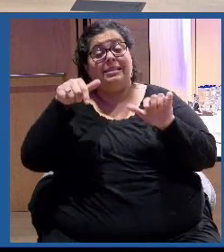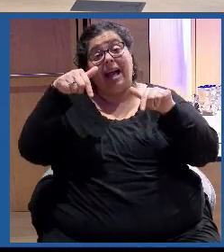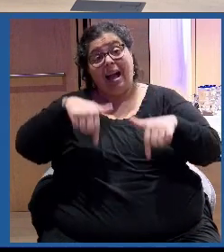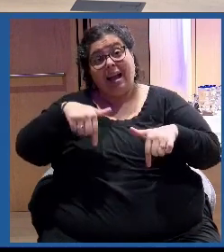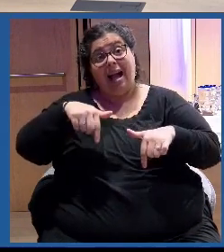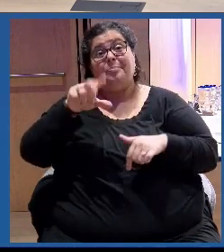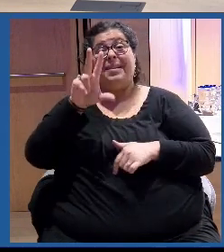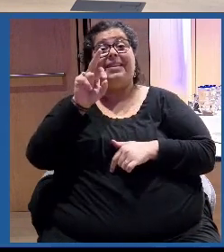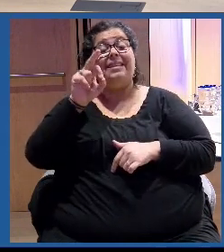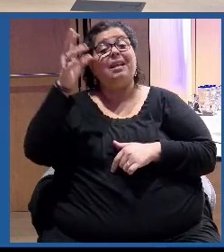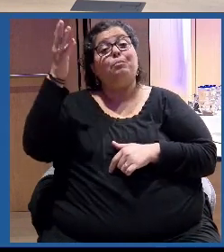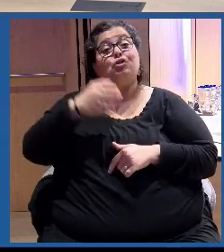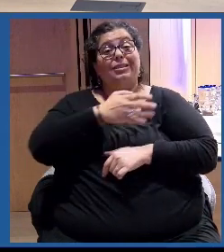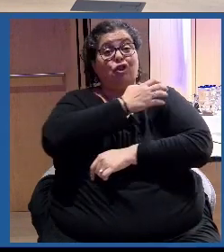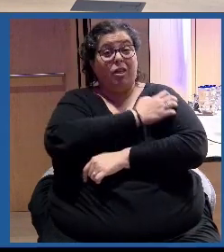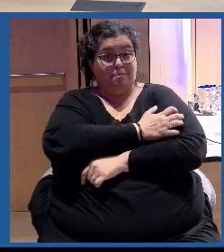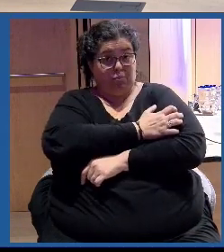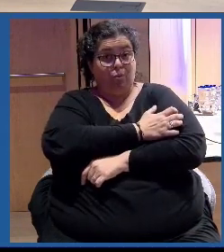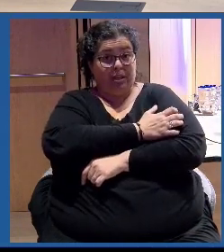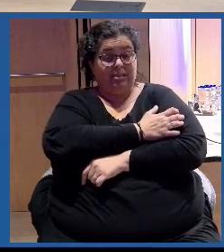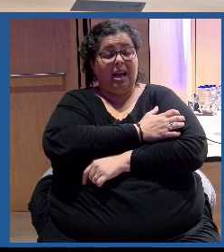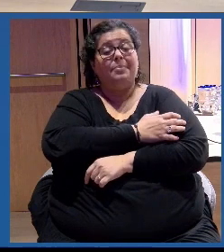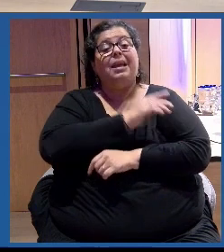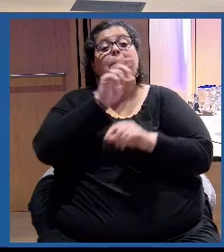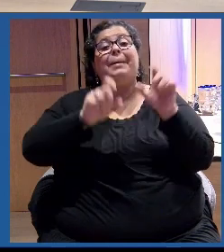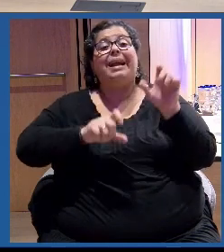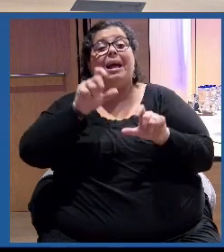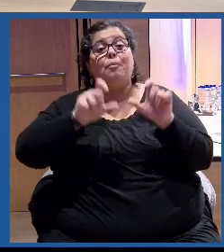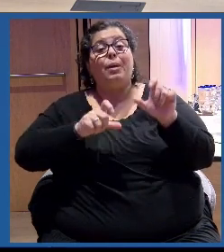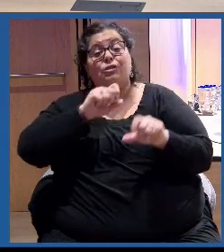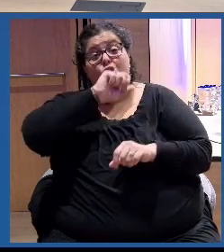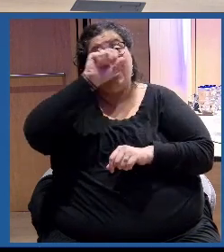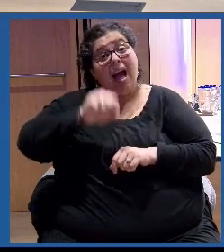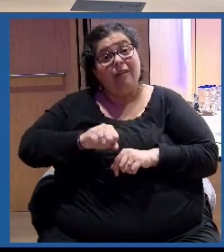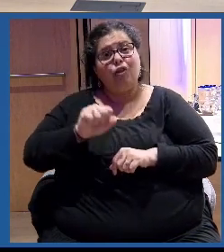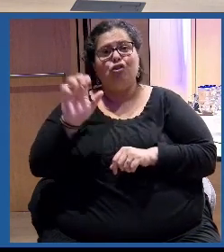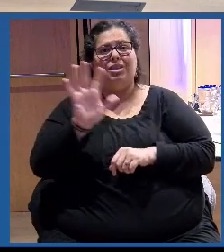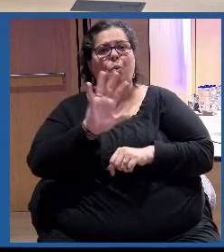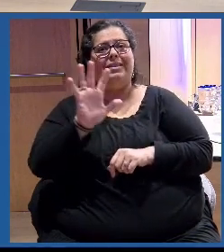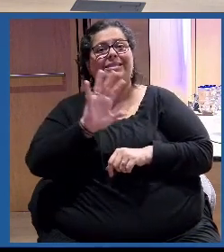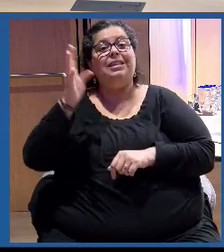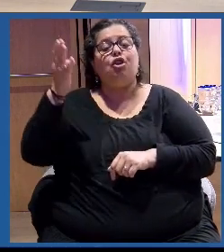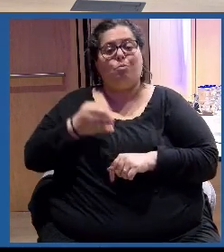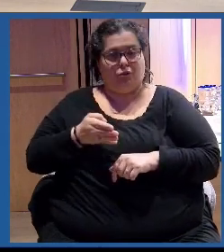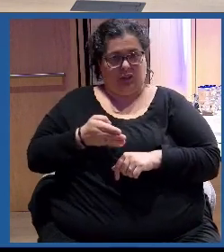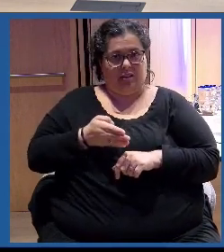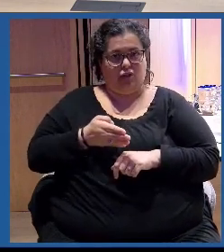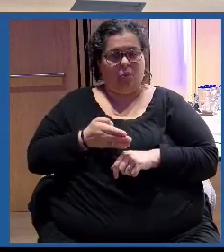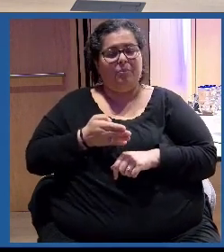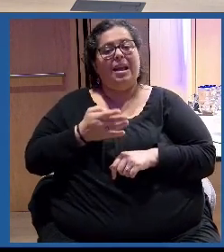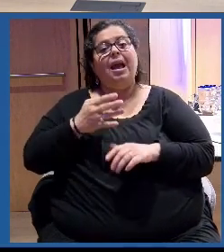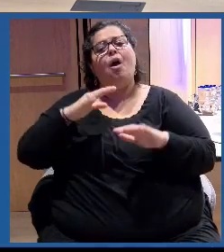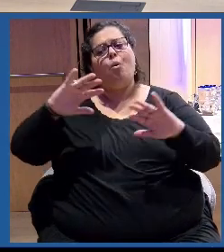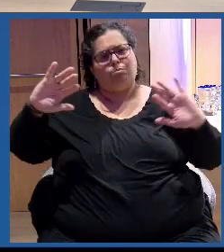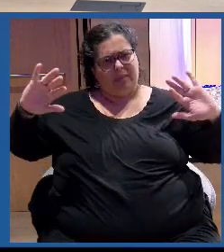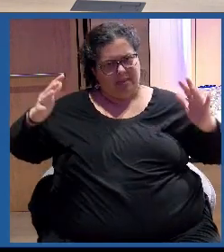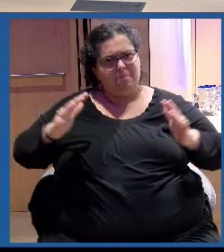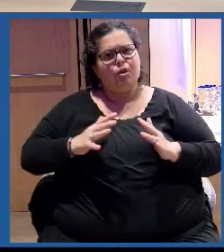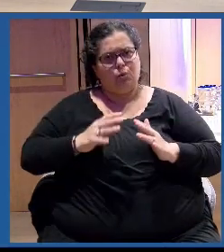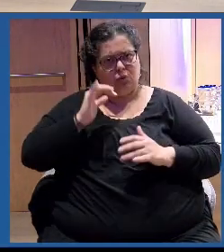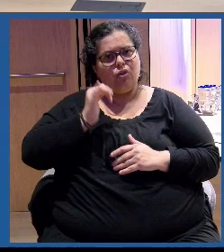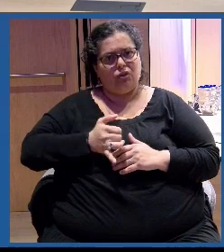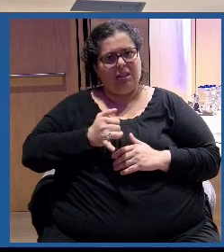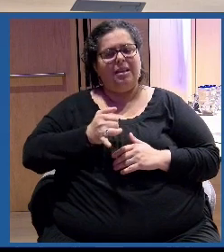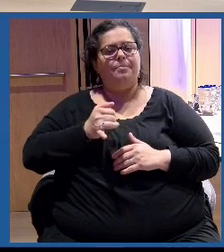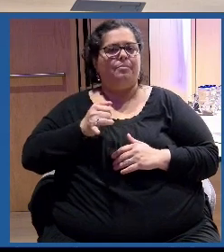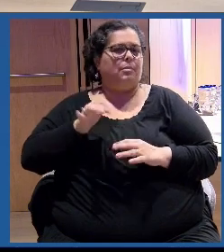del 30%, y para la población afro era del 55%, y si bien hubo una disminución bien importante de la